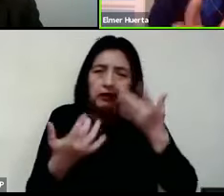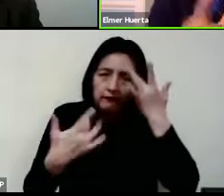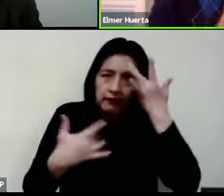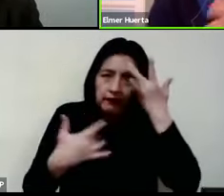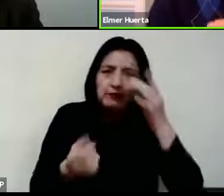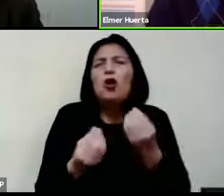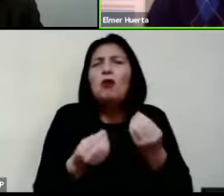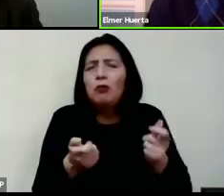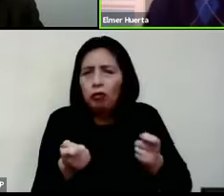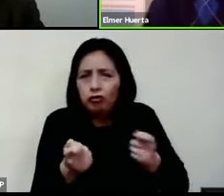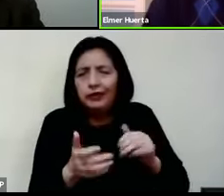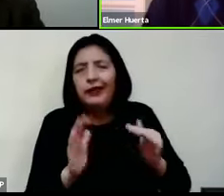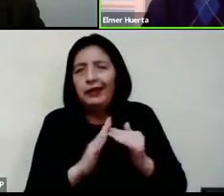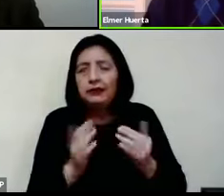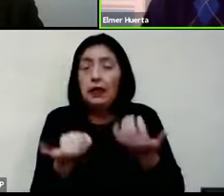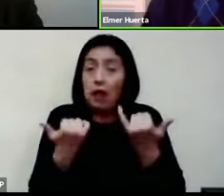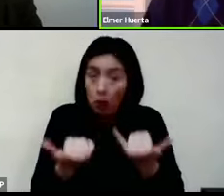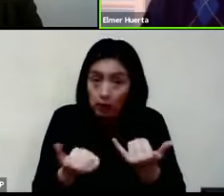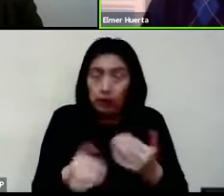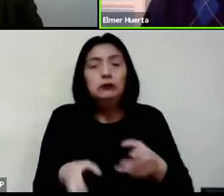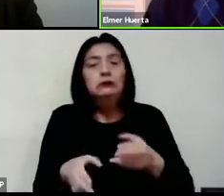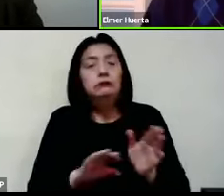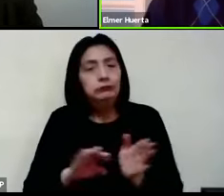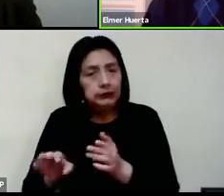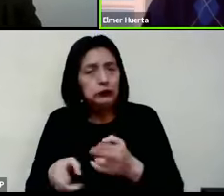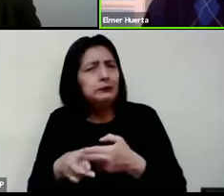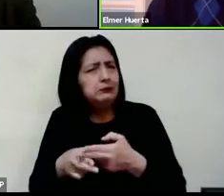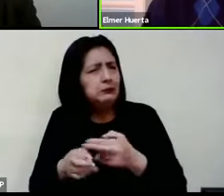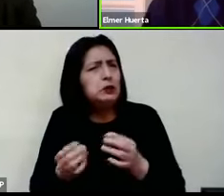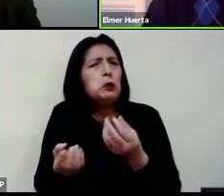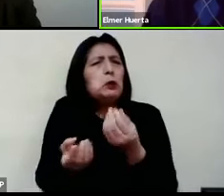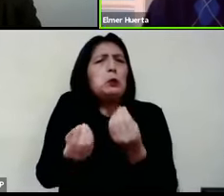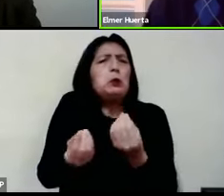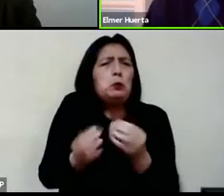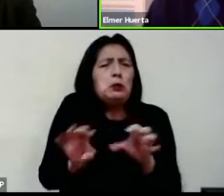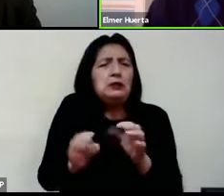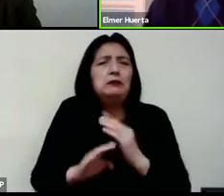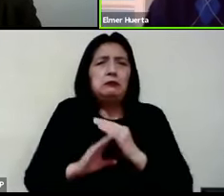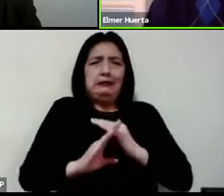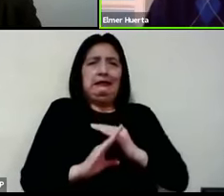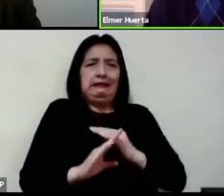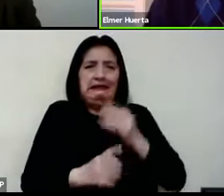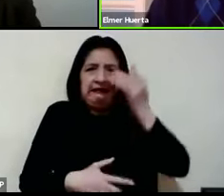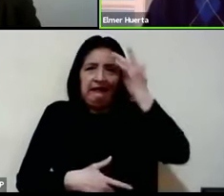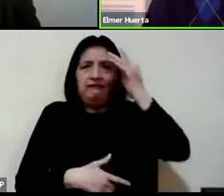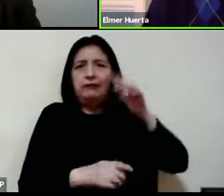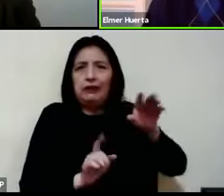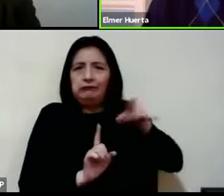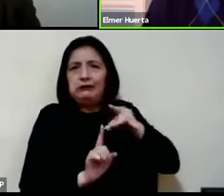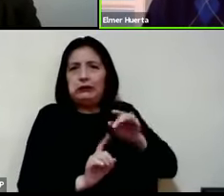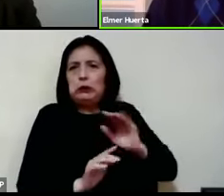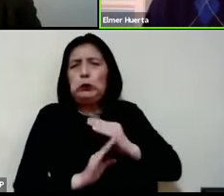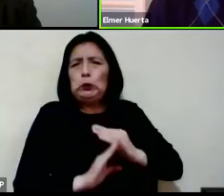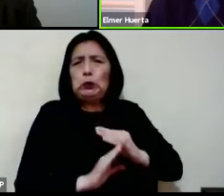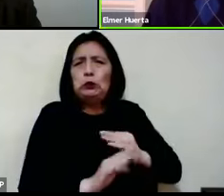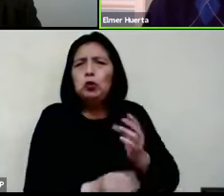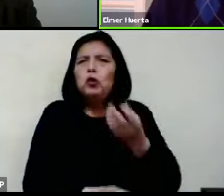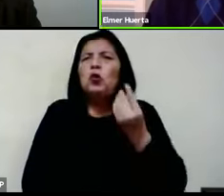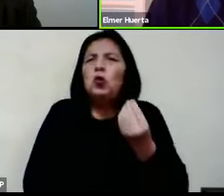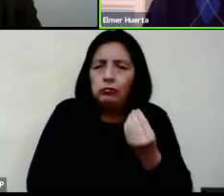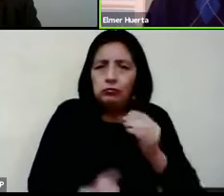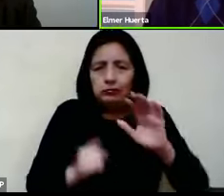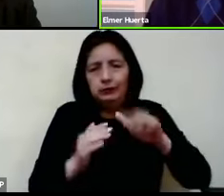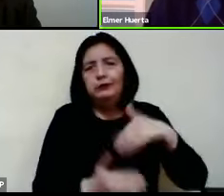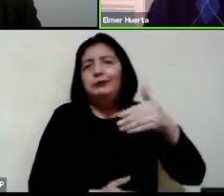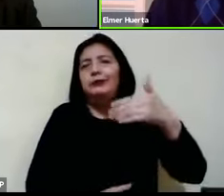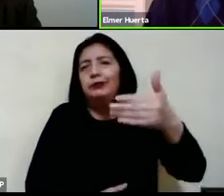casa. Brevemente, ahora vamos a hablar de cómo podemos hacer para prevenir esta enfermedad durante los